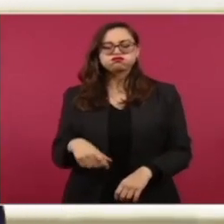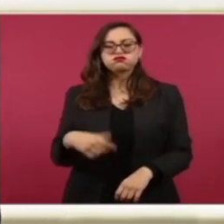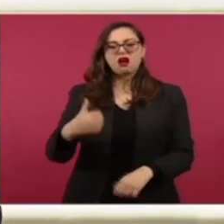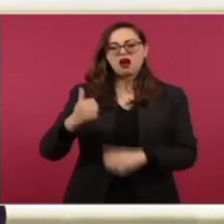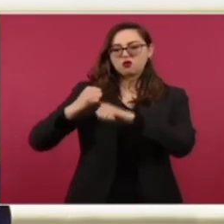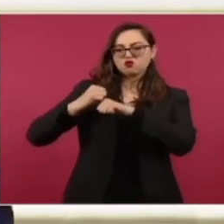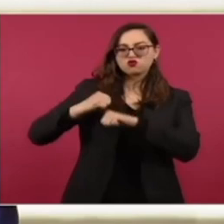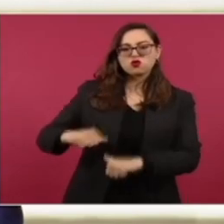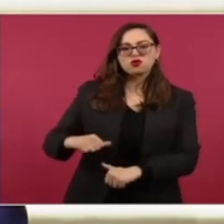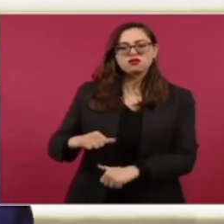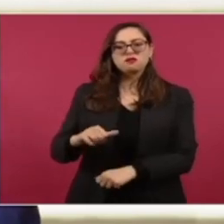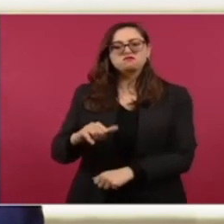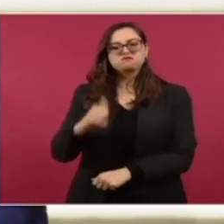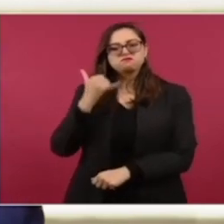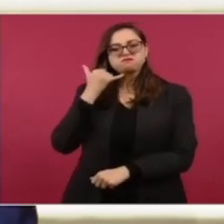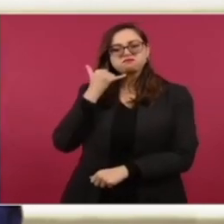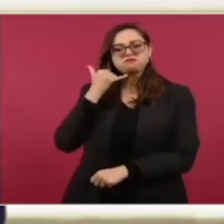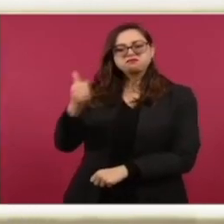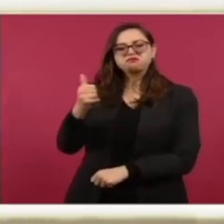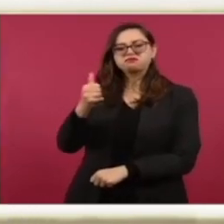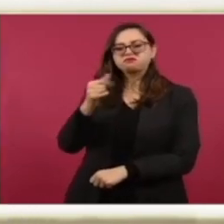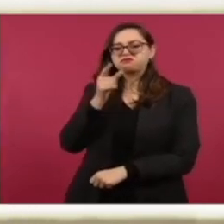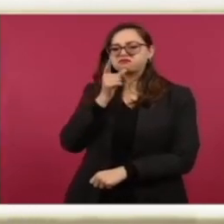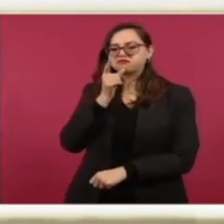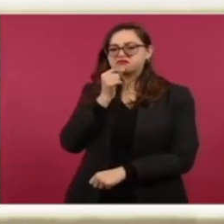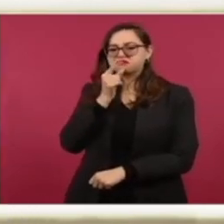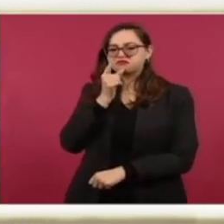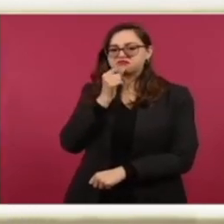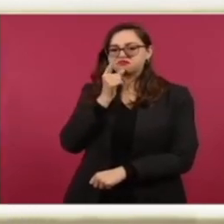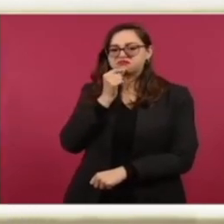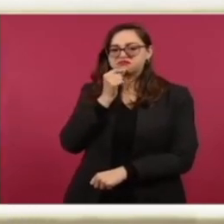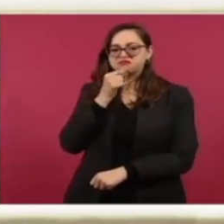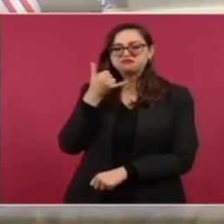hablan a un jefe de la policía, a un jefe